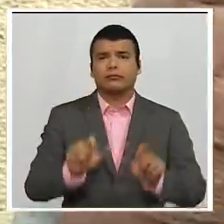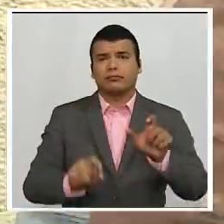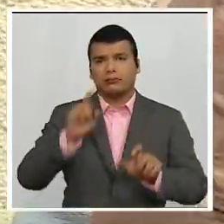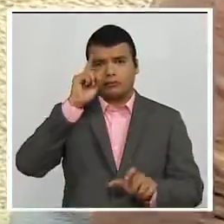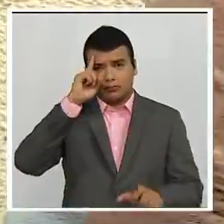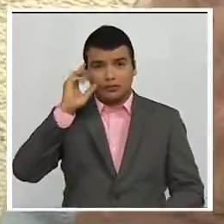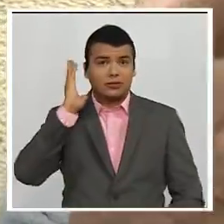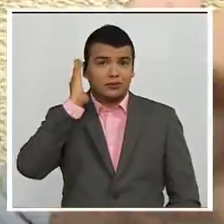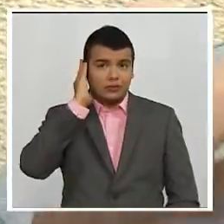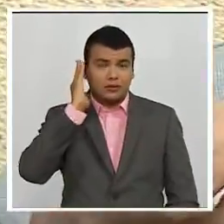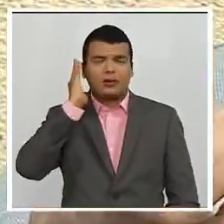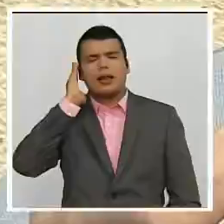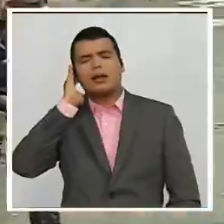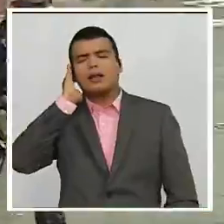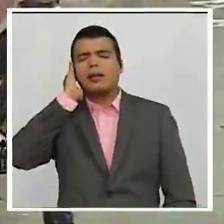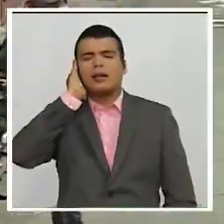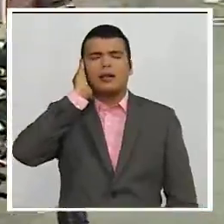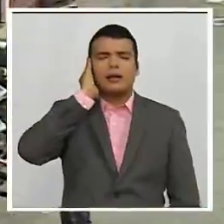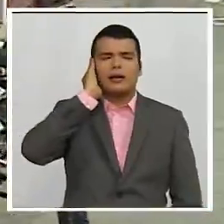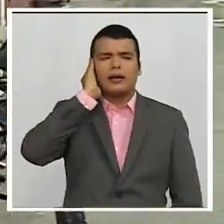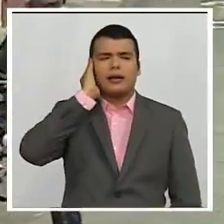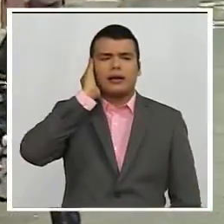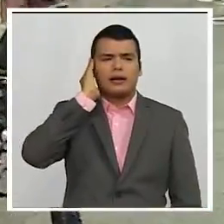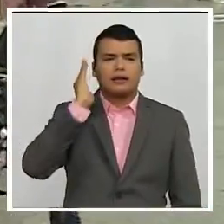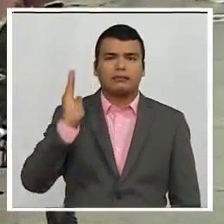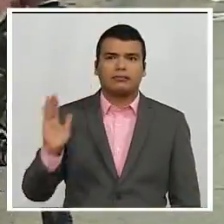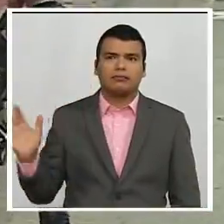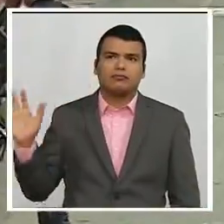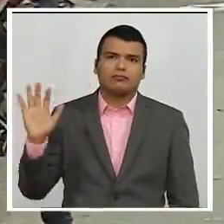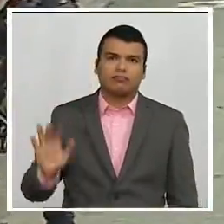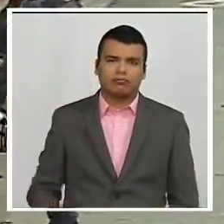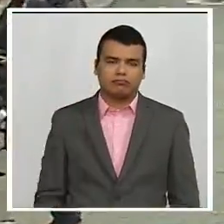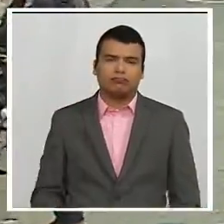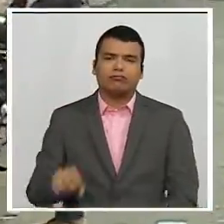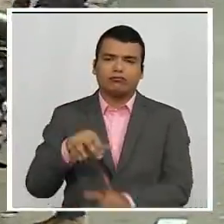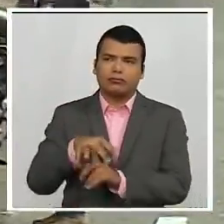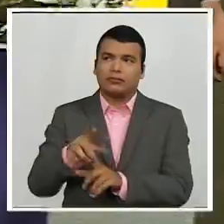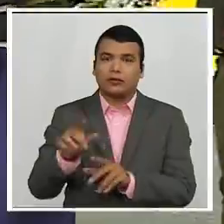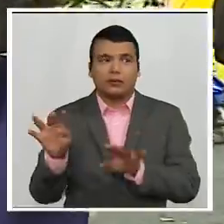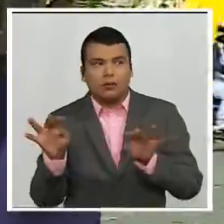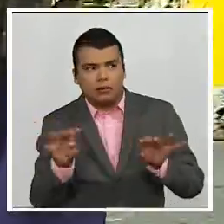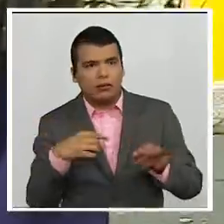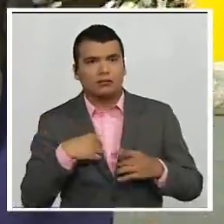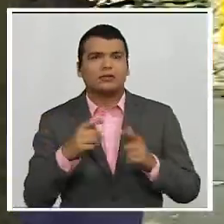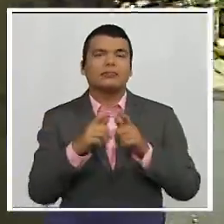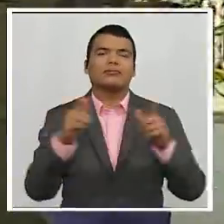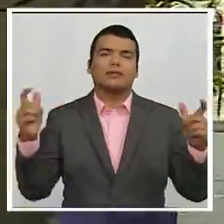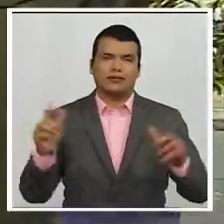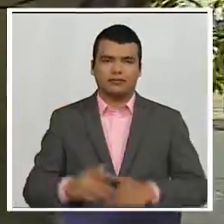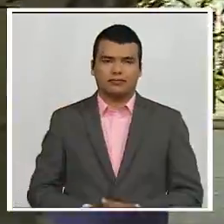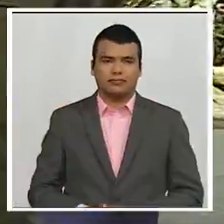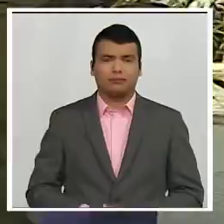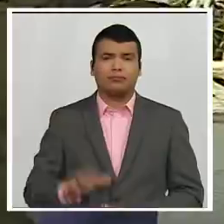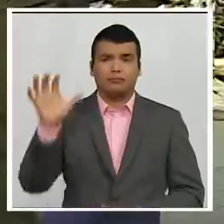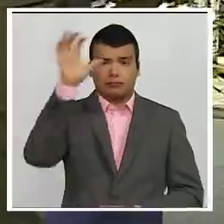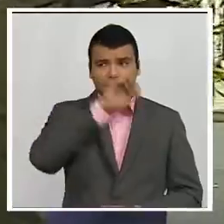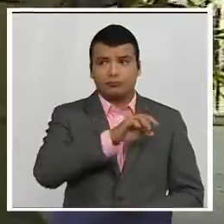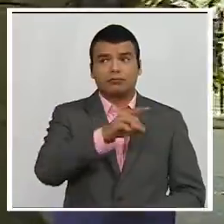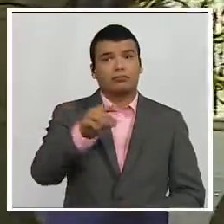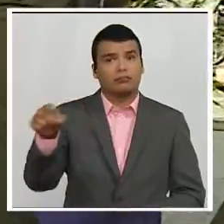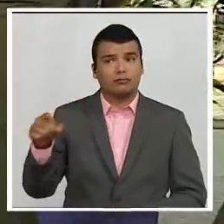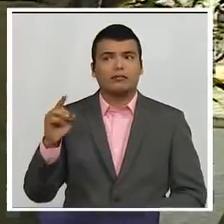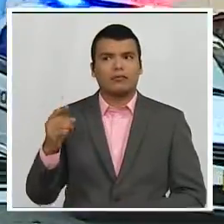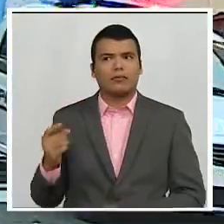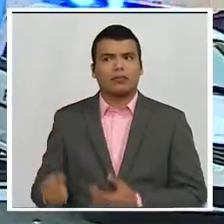los celulares hablando en la calle están ayudando contribuyendo a que el ladrón se alborote a pesar de reconocer los resultados